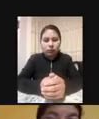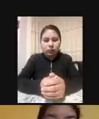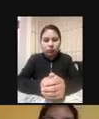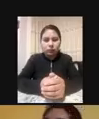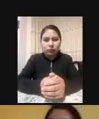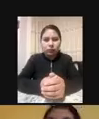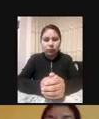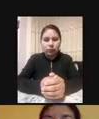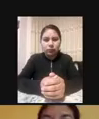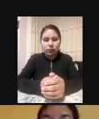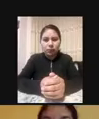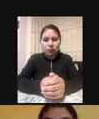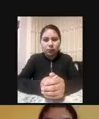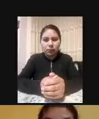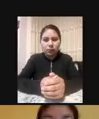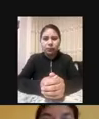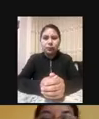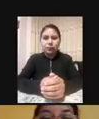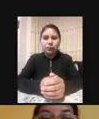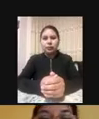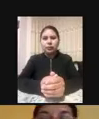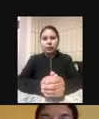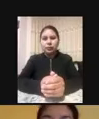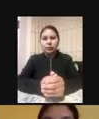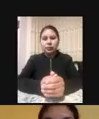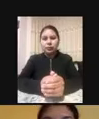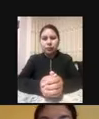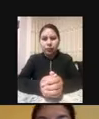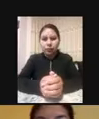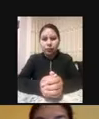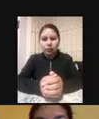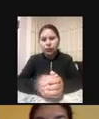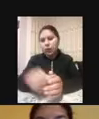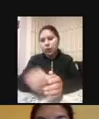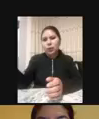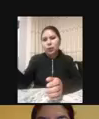tipo de estímulos. Siguiente, por favor.